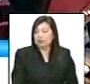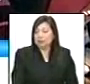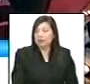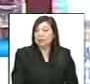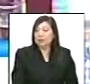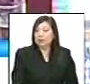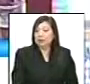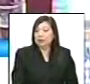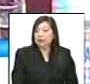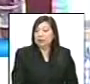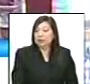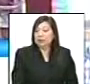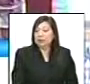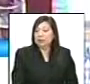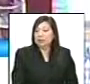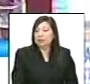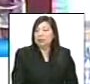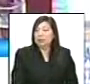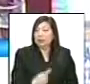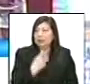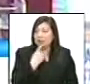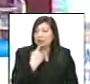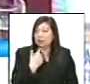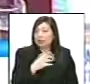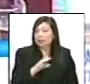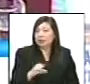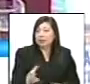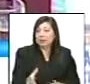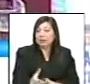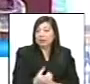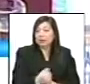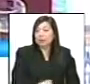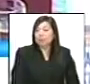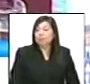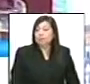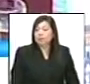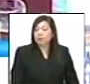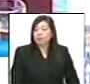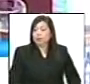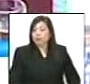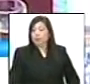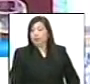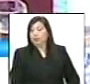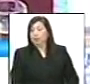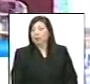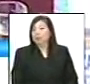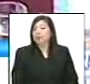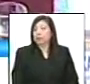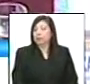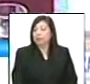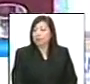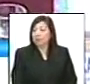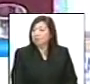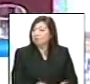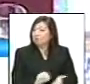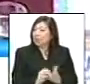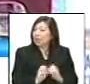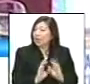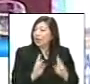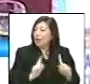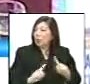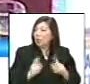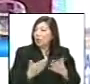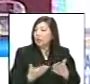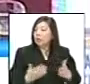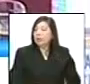expuesto, pero les anuncio que eso ya se está acogiendo. Ahora, discúlpeme, congresista Arana, para poder clarificar algunos aspectos